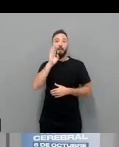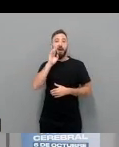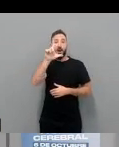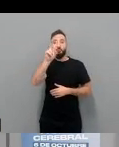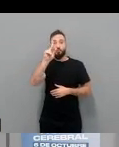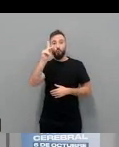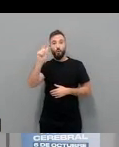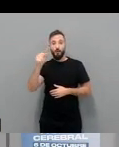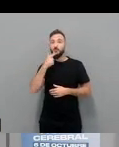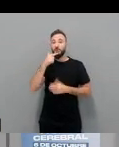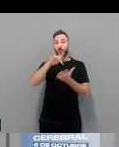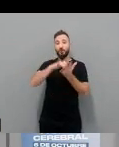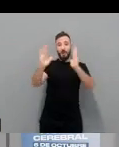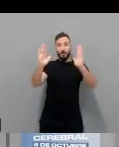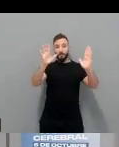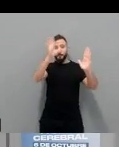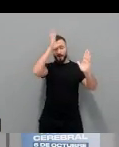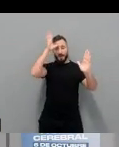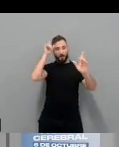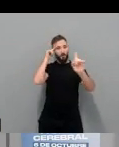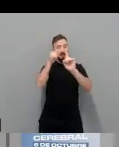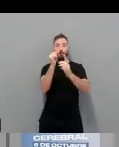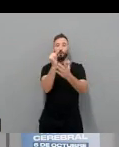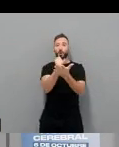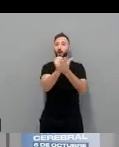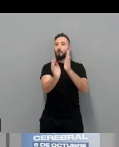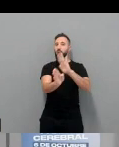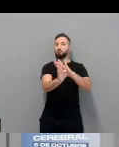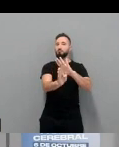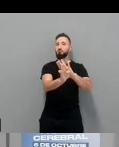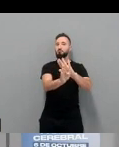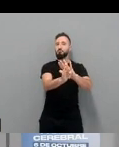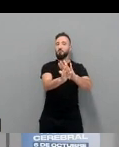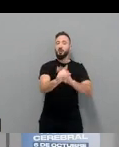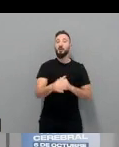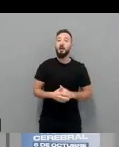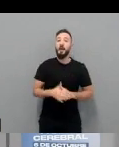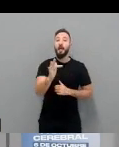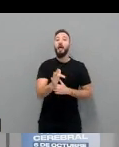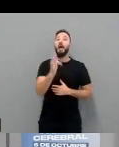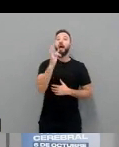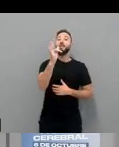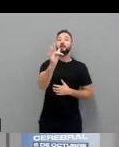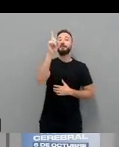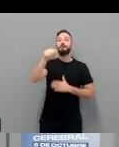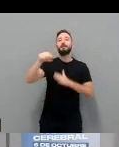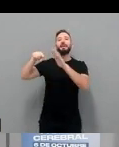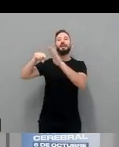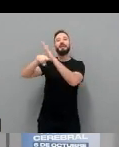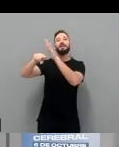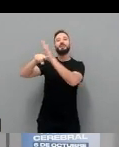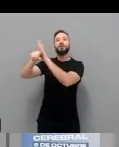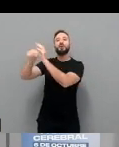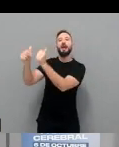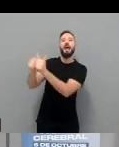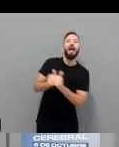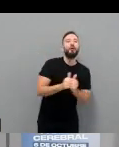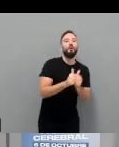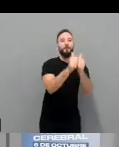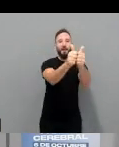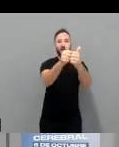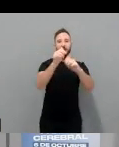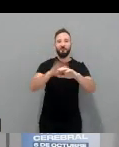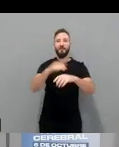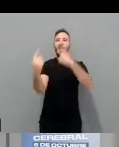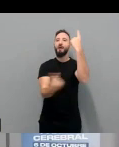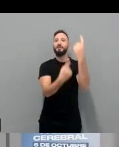lo han tenido en verano, ¿vale? Para seguir probando. Y además acompañan en la gestión. O sea, hay veces que hace falta eso, de compra. La